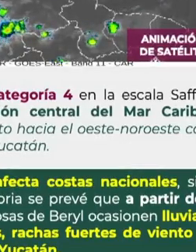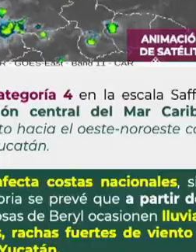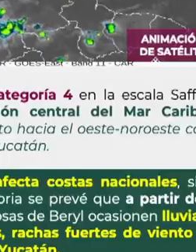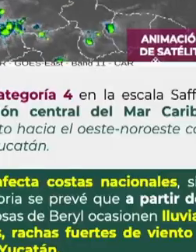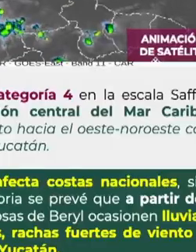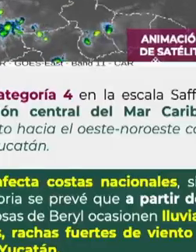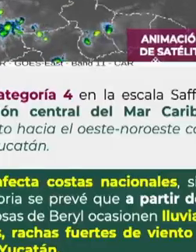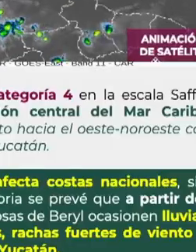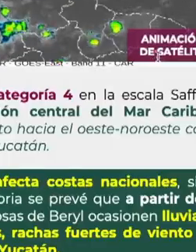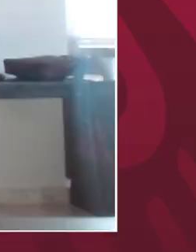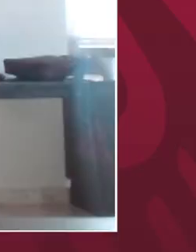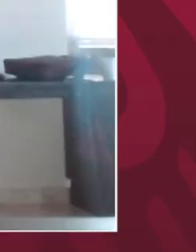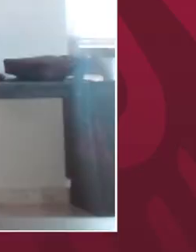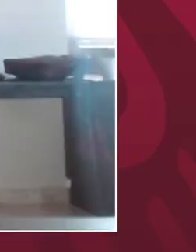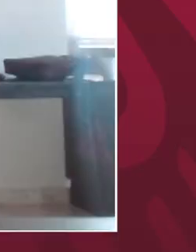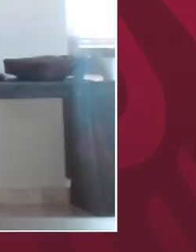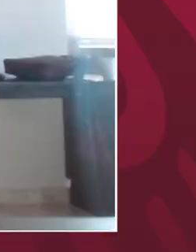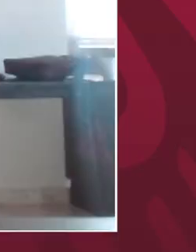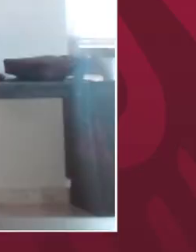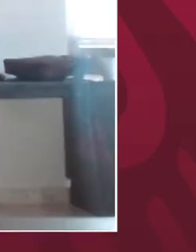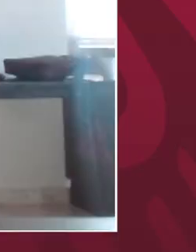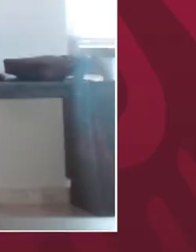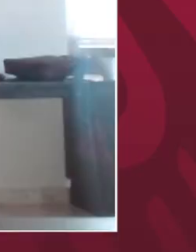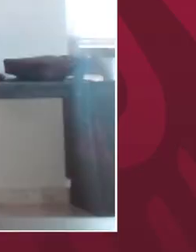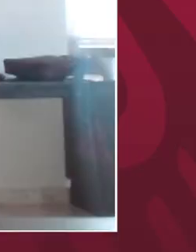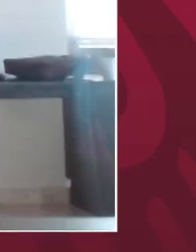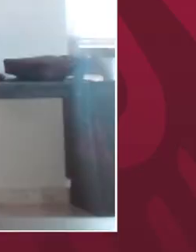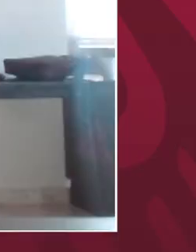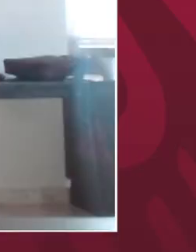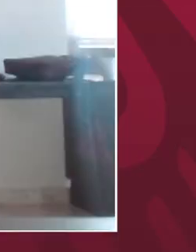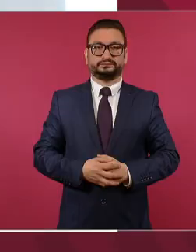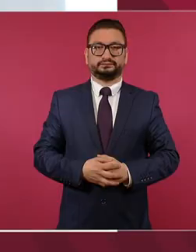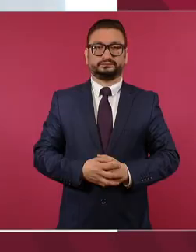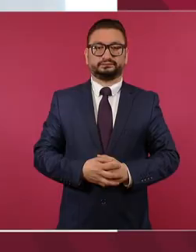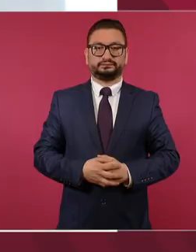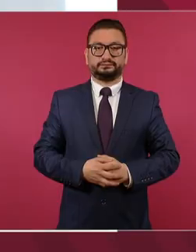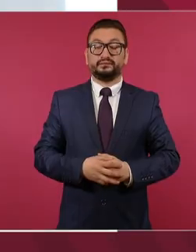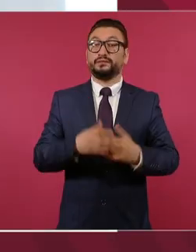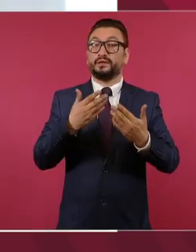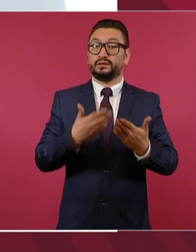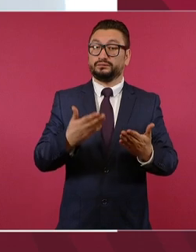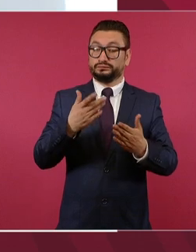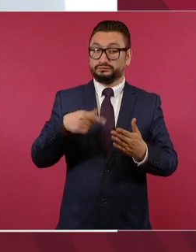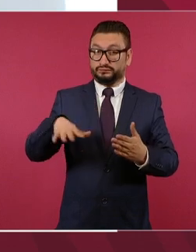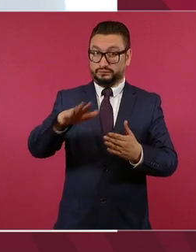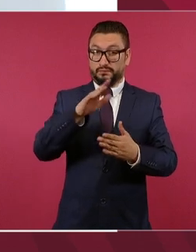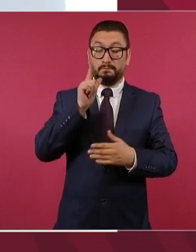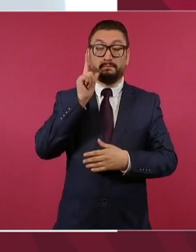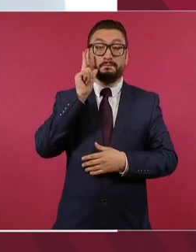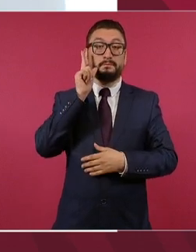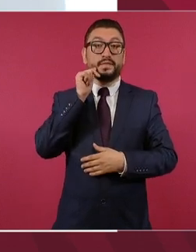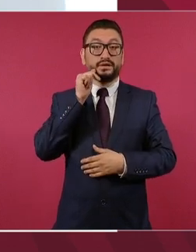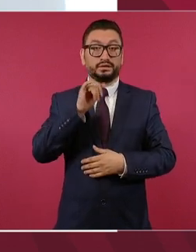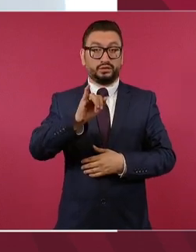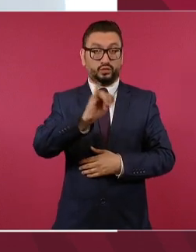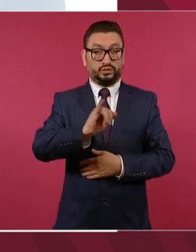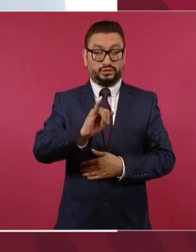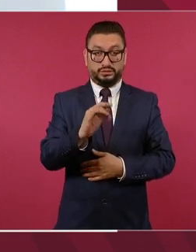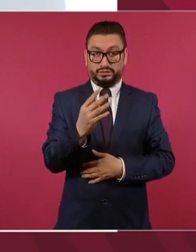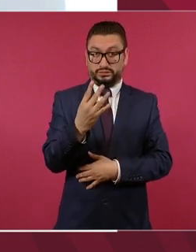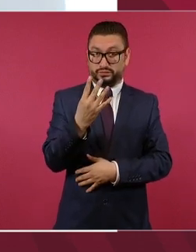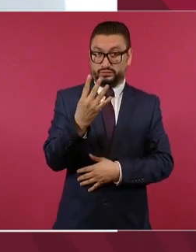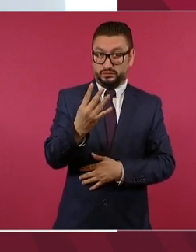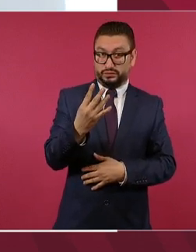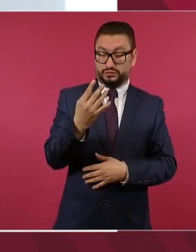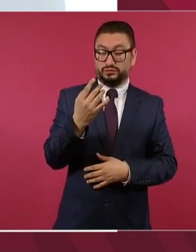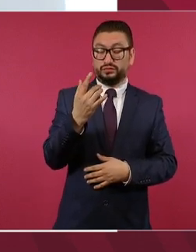el sistema no afecta a las costas nacionales. Será a partir de mañana, jueves 4